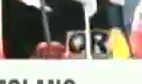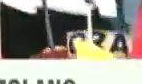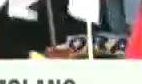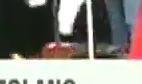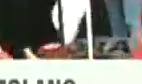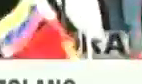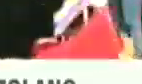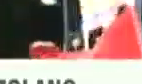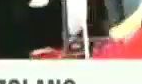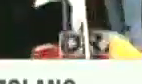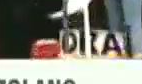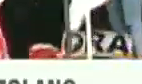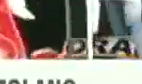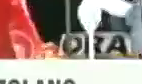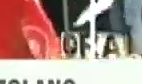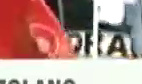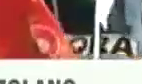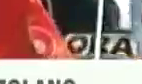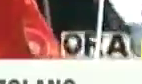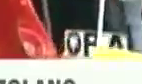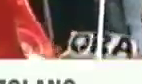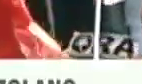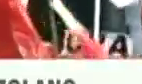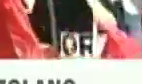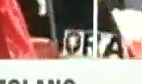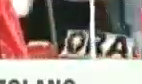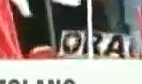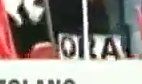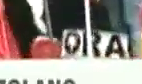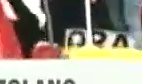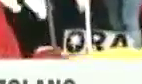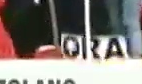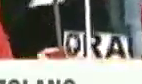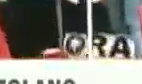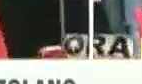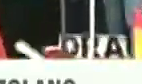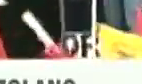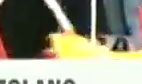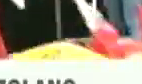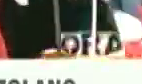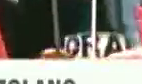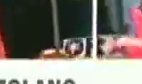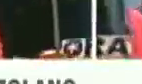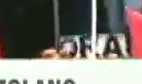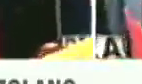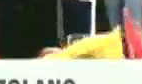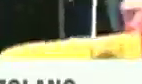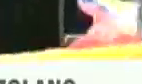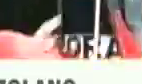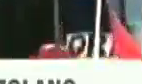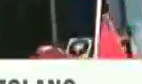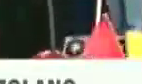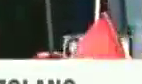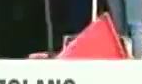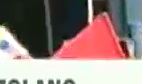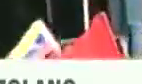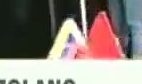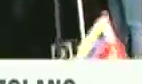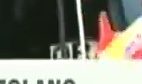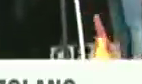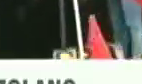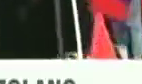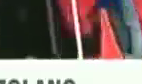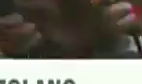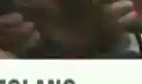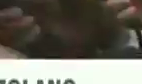buenas tardes, primer vicepresidente del PSUV. Vemos la euforia de la juventud. Han sido 11 años de formación continua. El mensaje